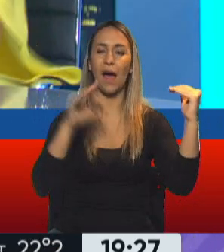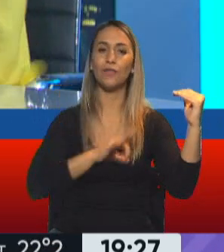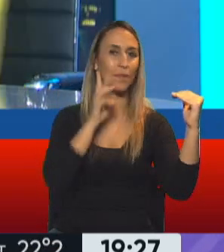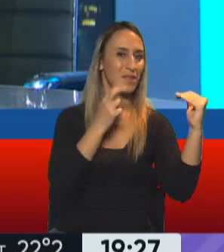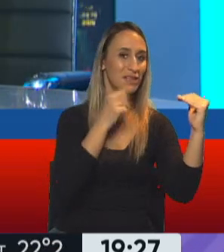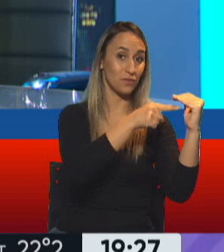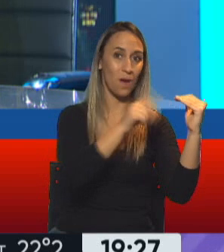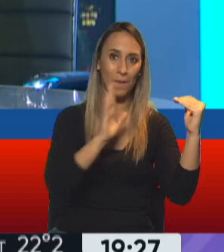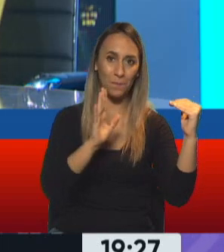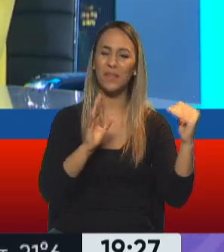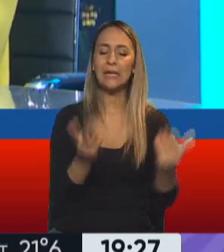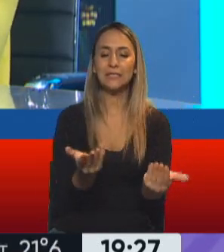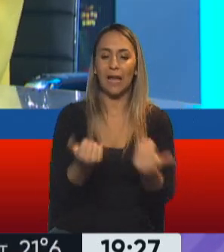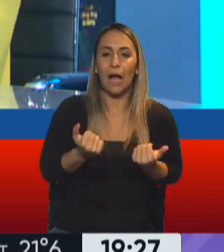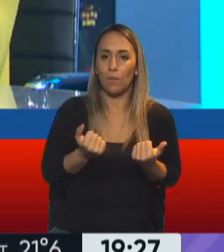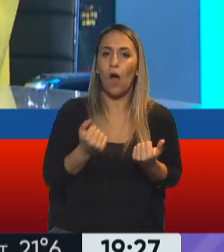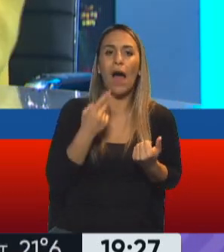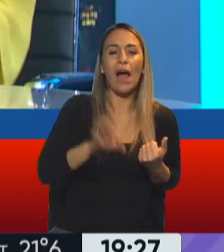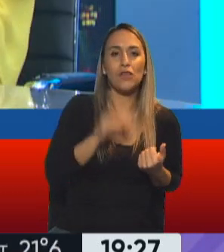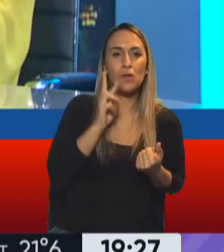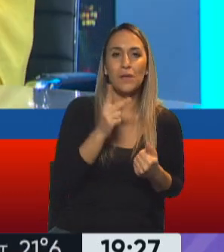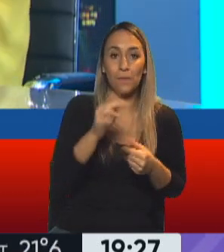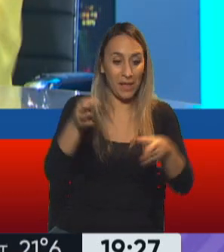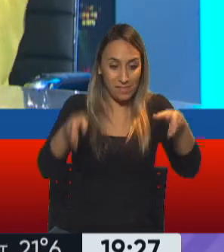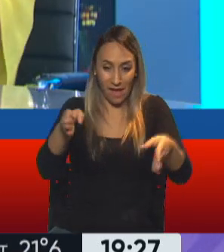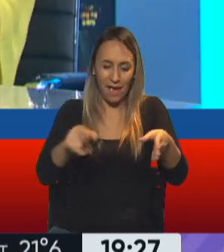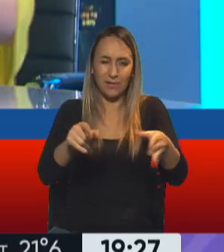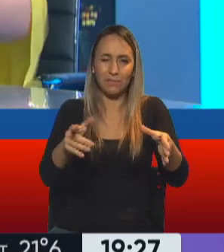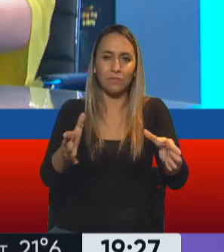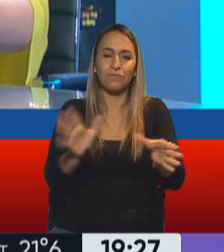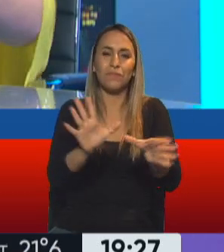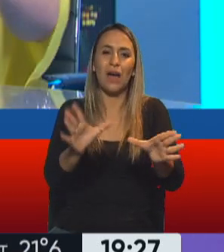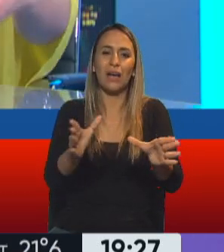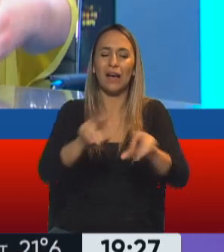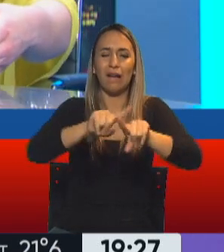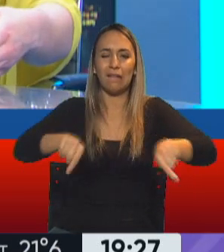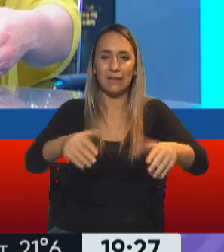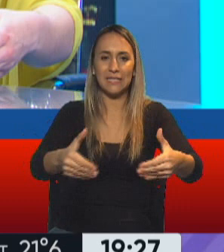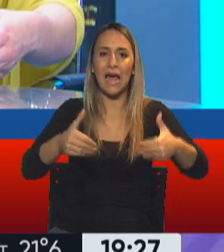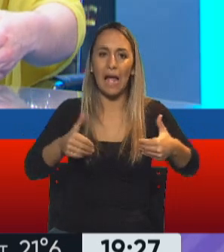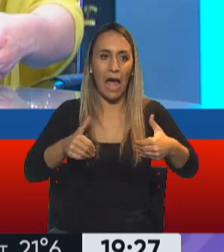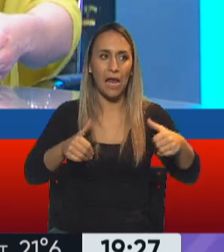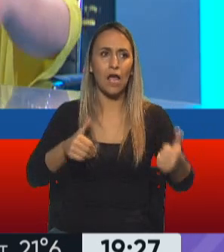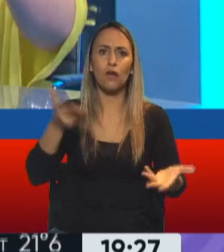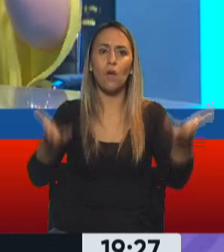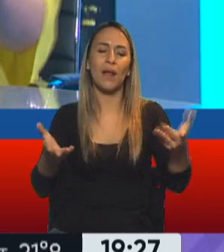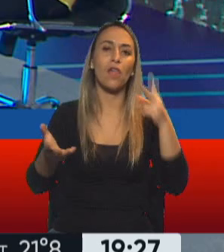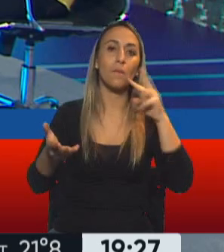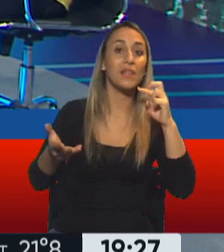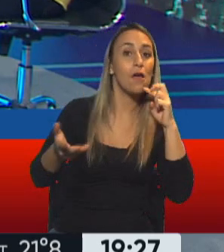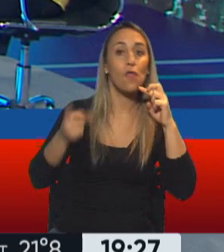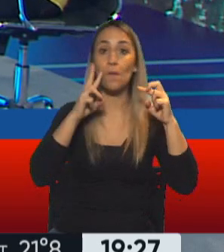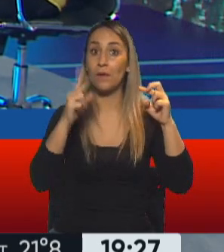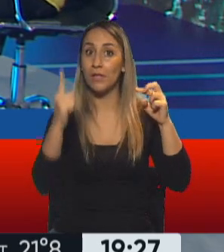efectivamente, quitando 2020, que es el peor año en términos económicos por parte de la pandemia, ves que sí se puede haber una recuperación. Bien. Digamos, de a poco